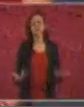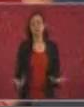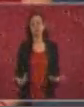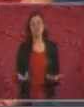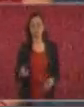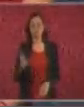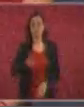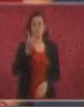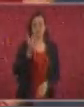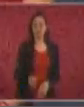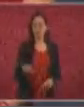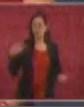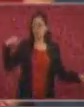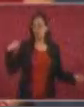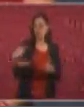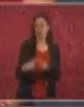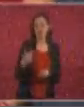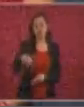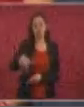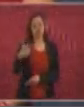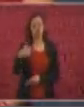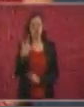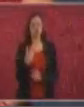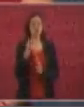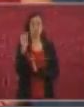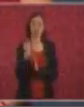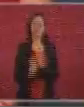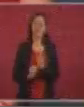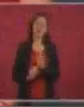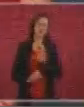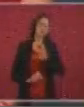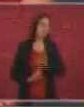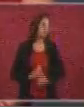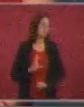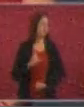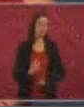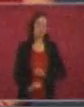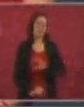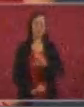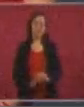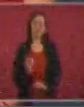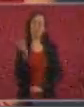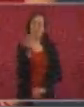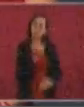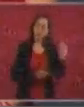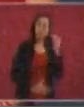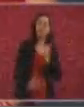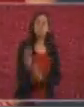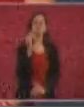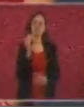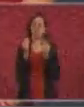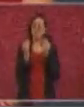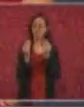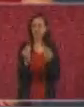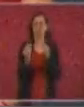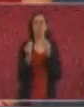reduciendo en el transcurso del año hasta llegar al 1% en las ocasiones